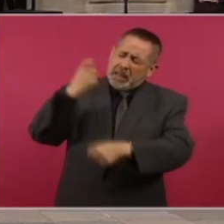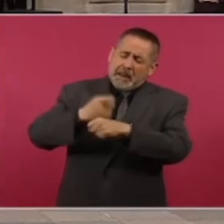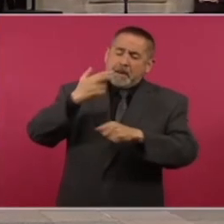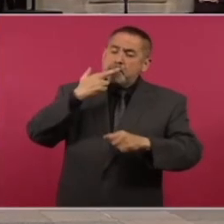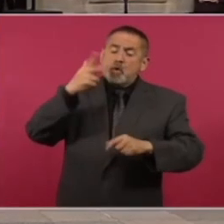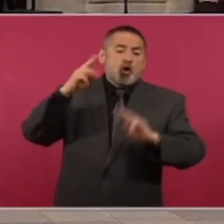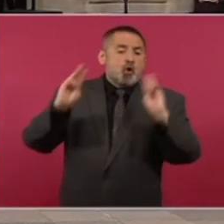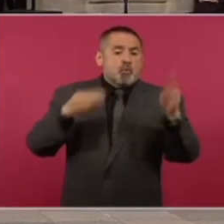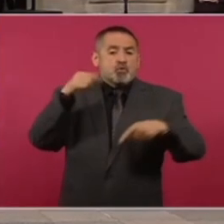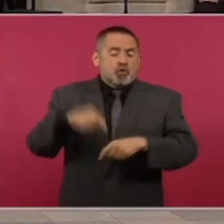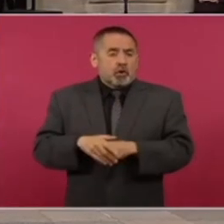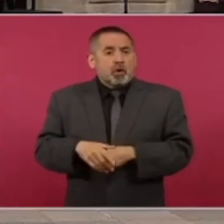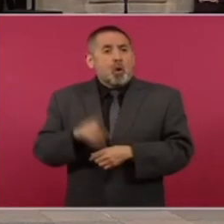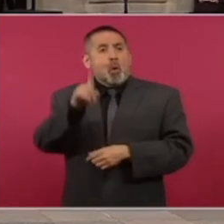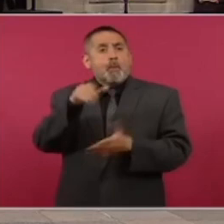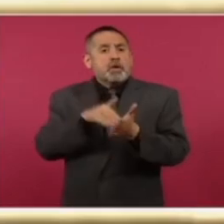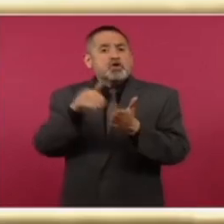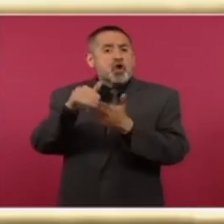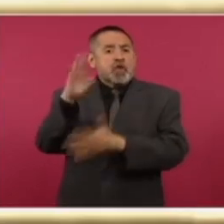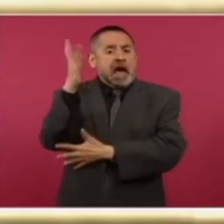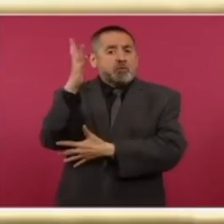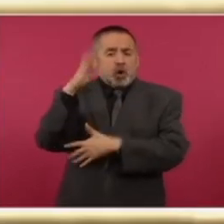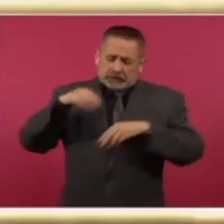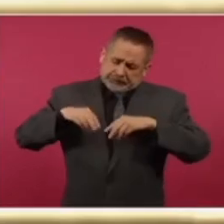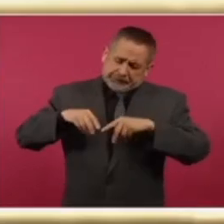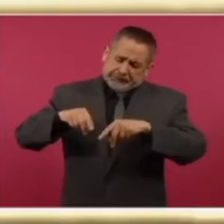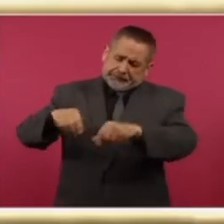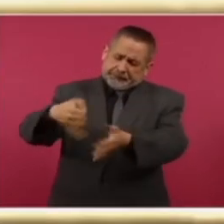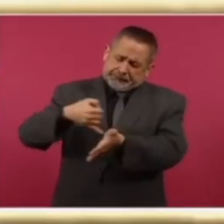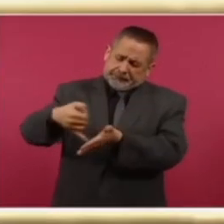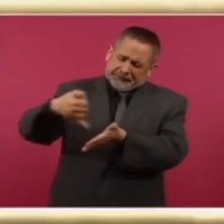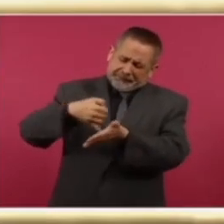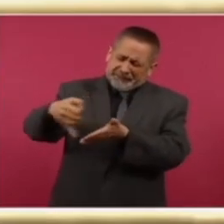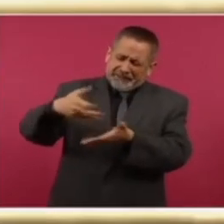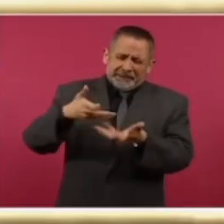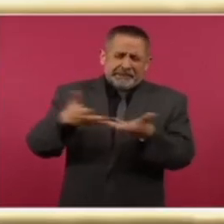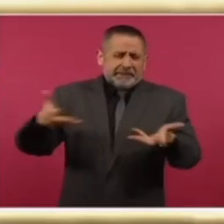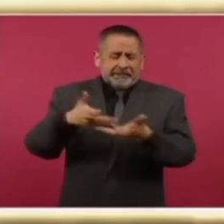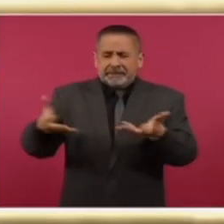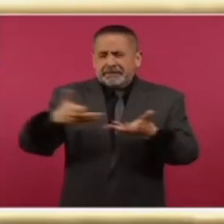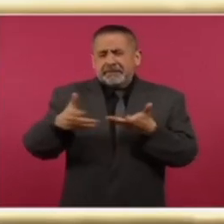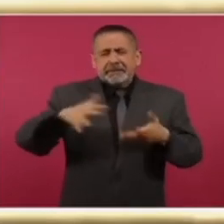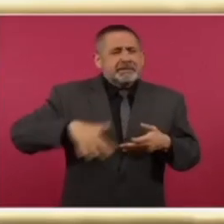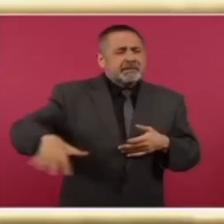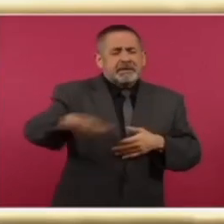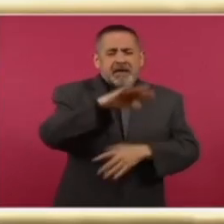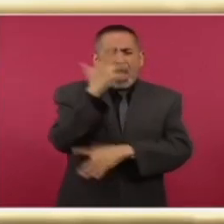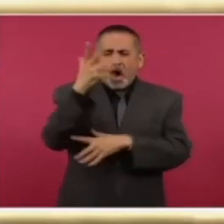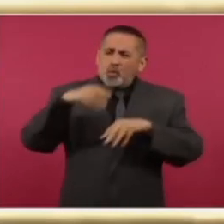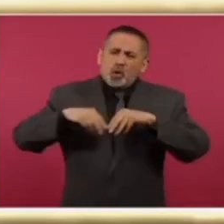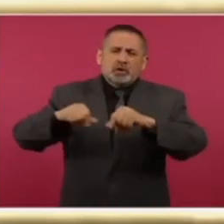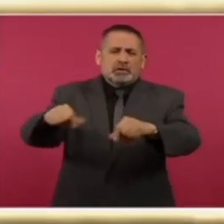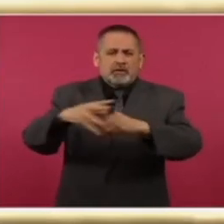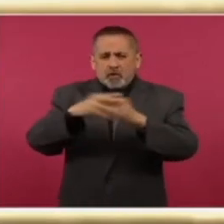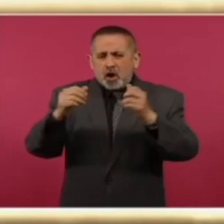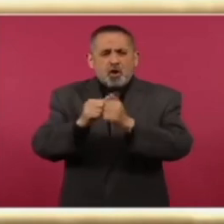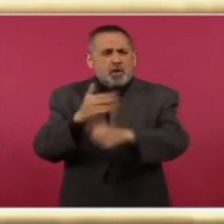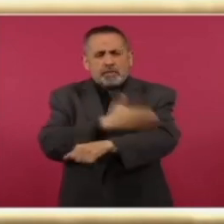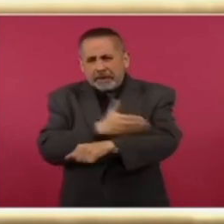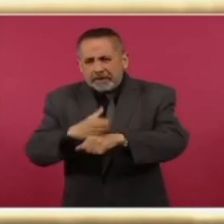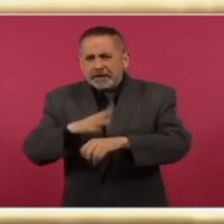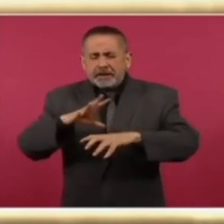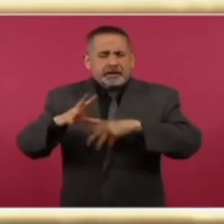Se están sembrando más de 1 millón de hectáreas de árboles frutales y